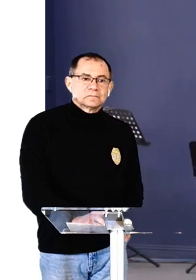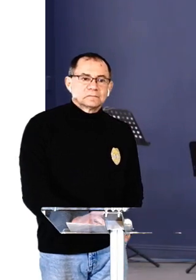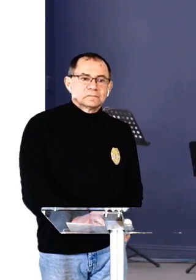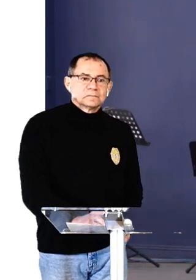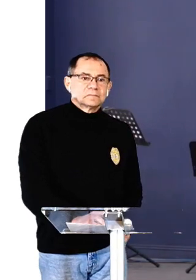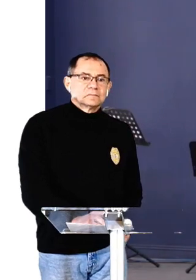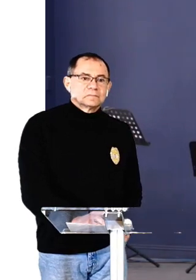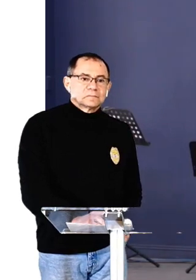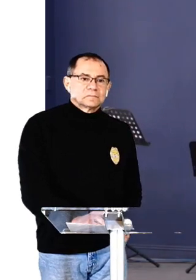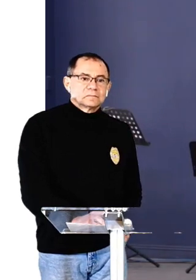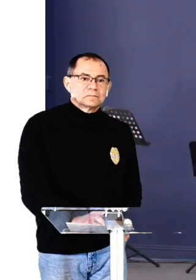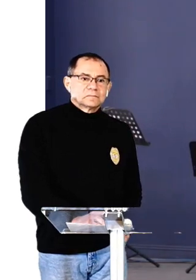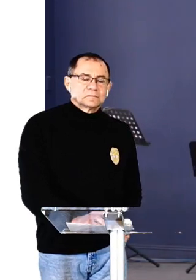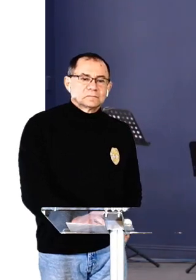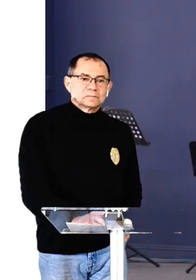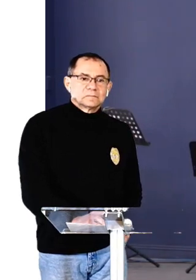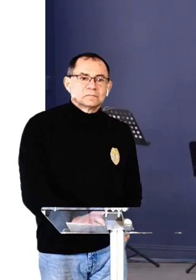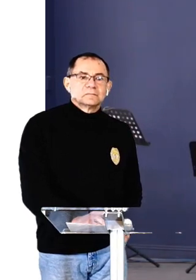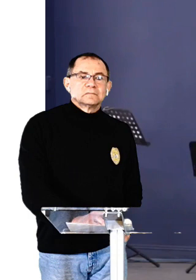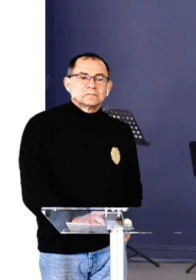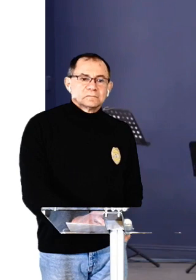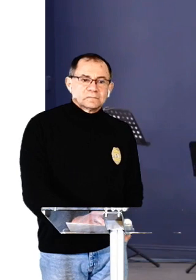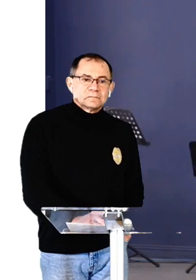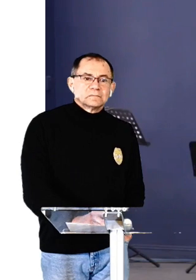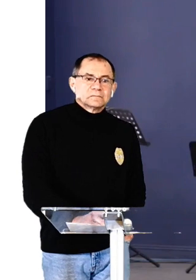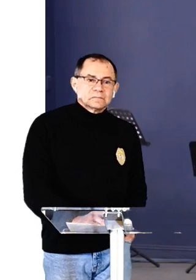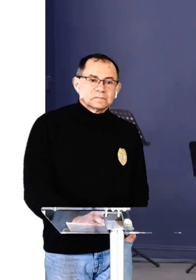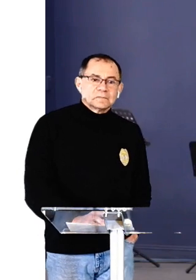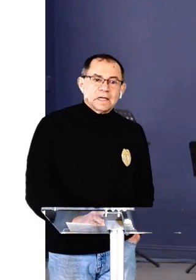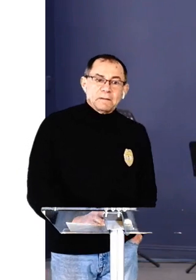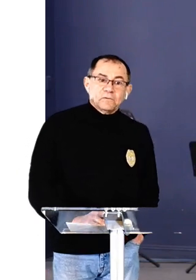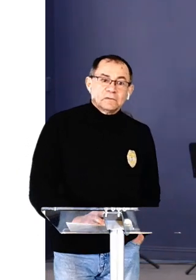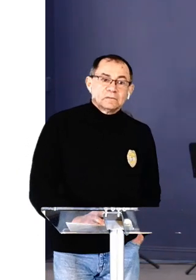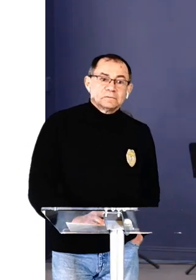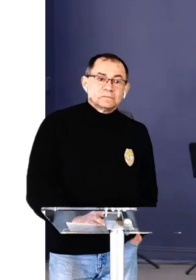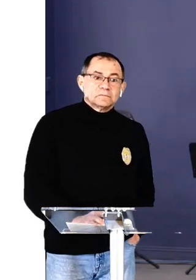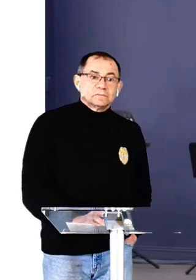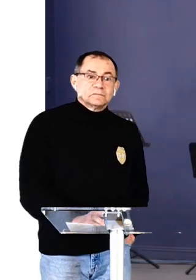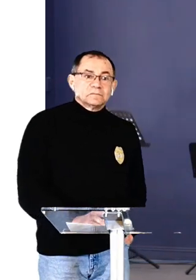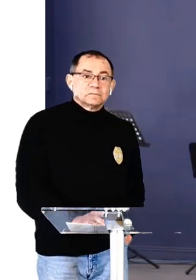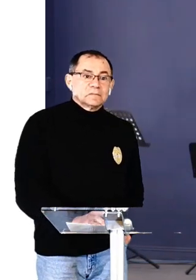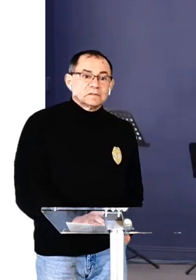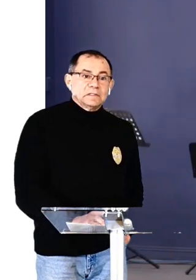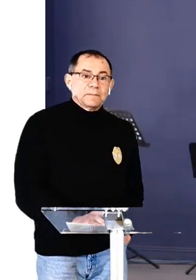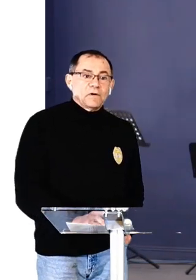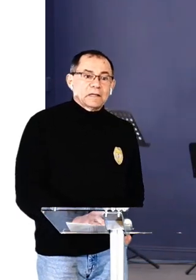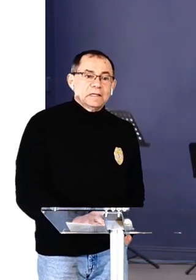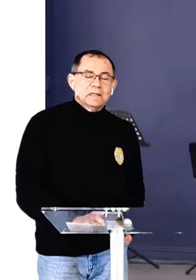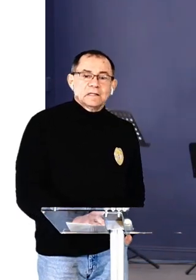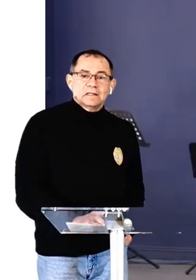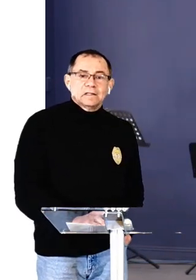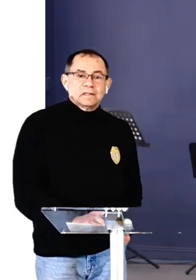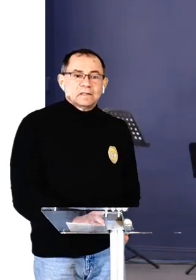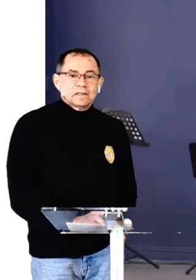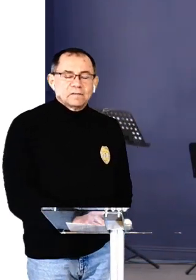demonios se van. Cuando a la persona le agarra una tos, una... Ahí vamos. Sigamos